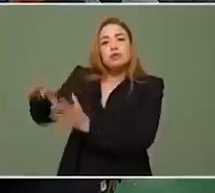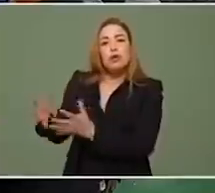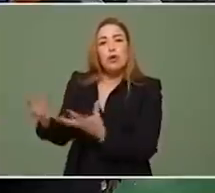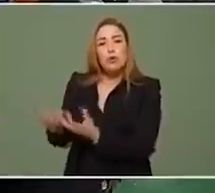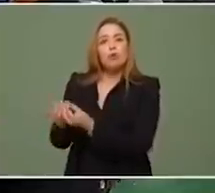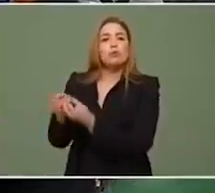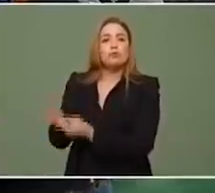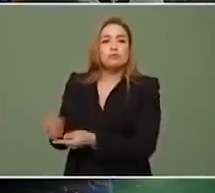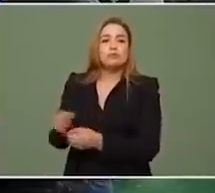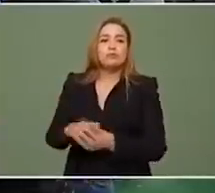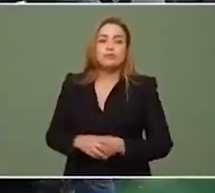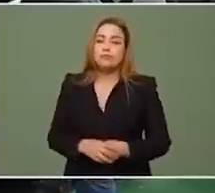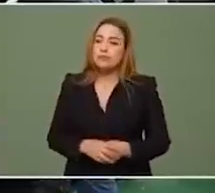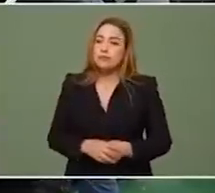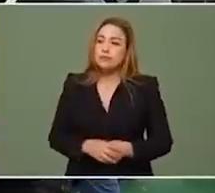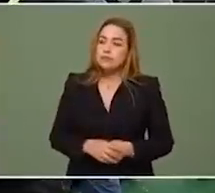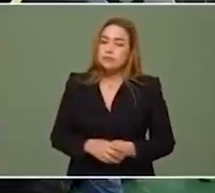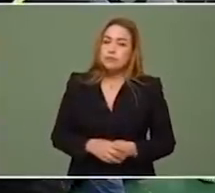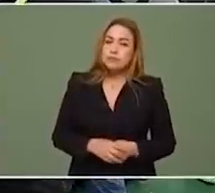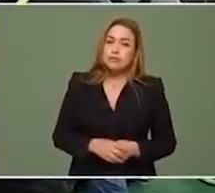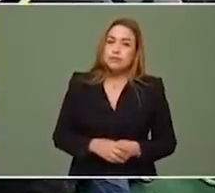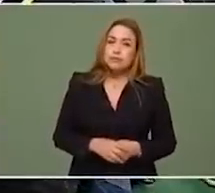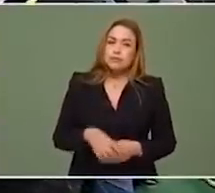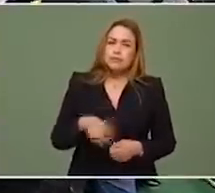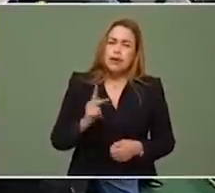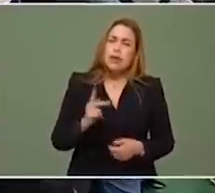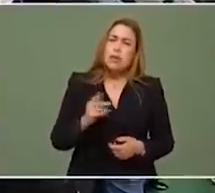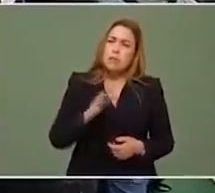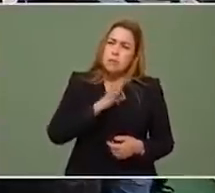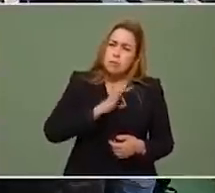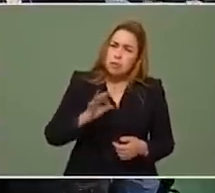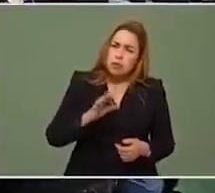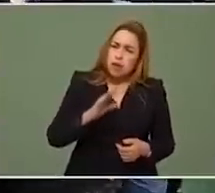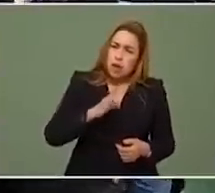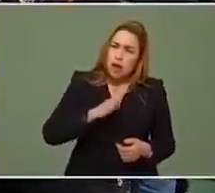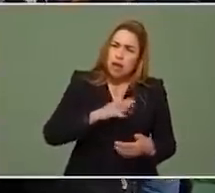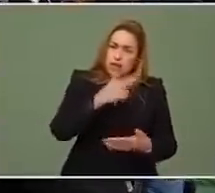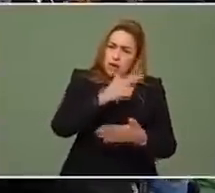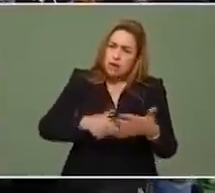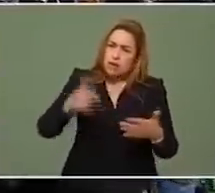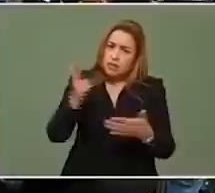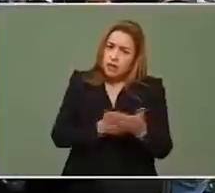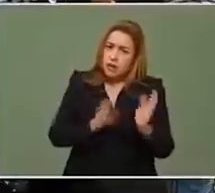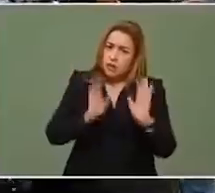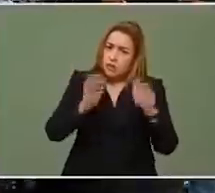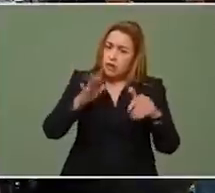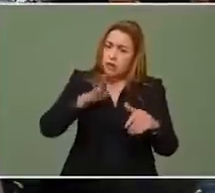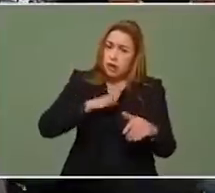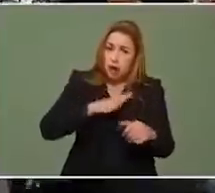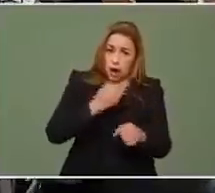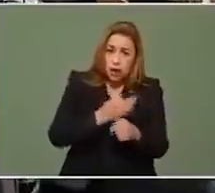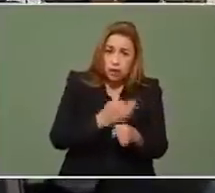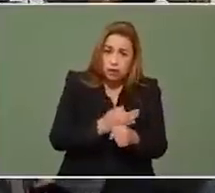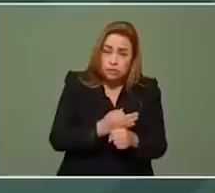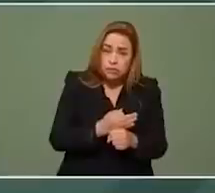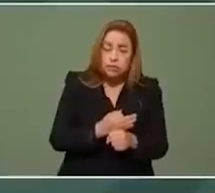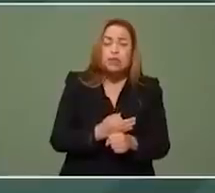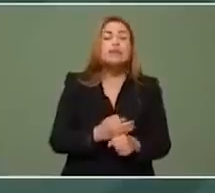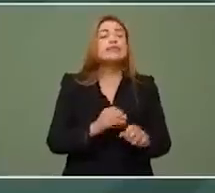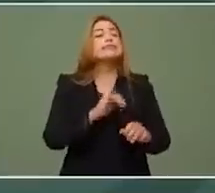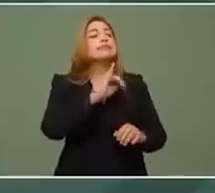pero habría entonces la posibilidad de cancelar los contratos actuales que están siendo buenos y monopólicos si no hay este